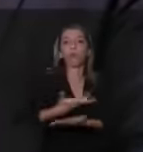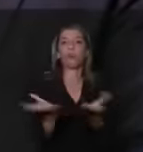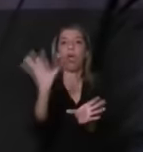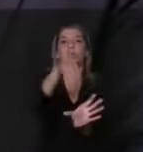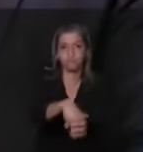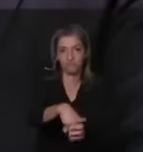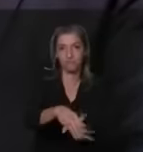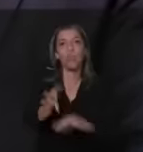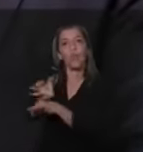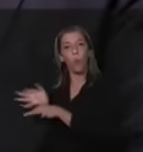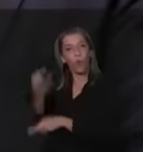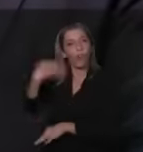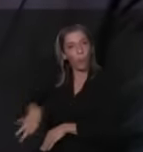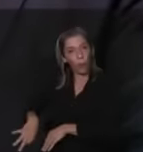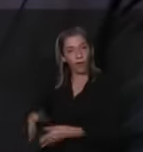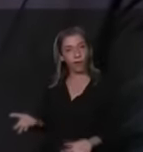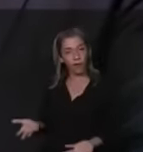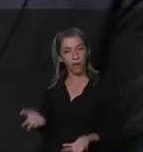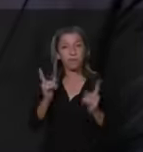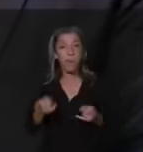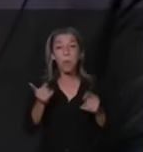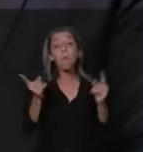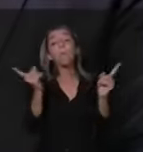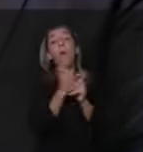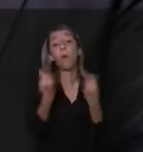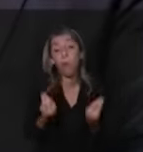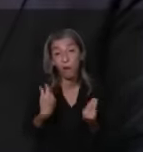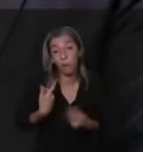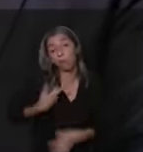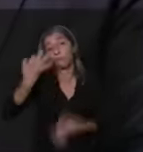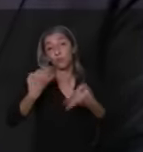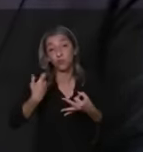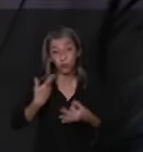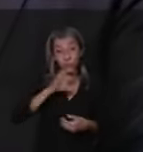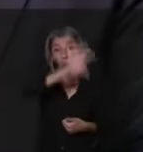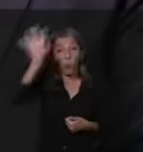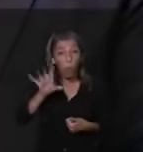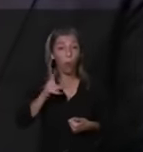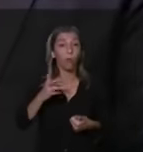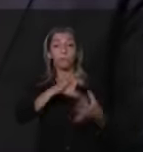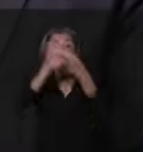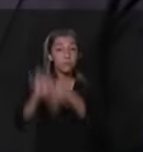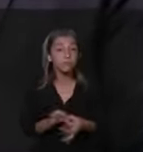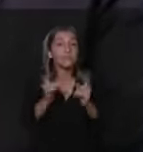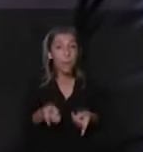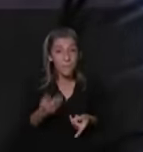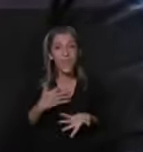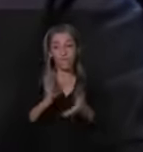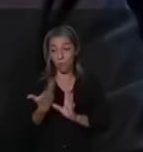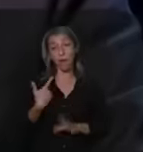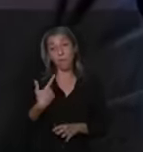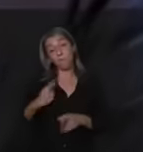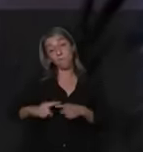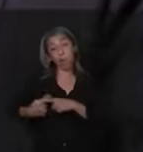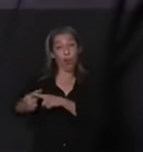sociedad. ¿Sí? Y además también tenemos problemas en la justicia federal y, digamos, tenemos problemas de cómo la política se mete adentro de la